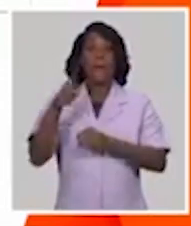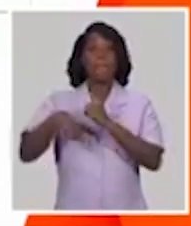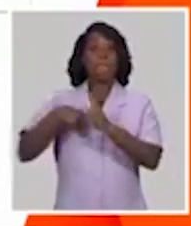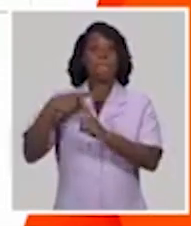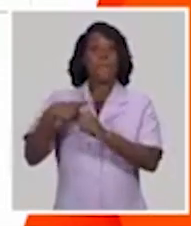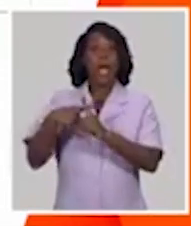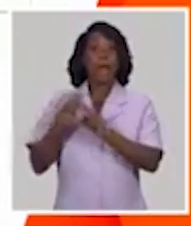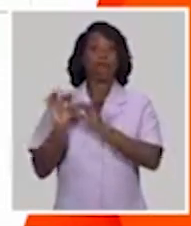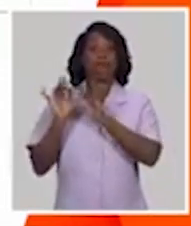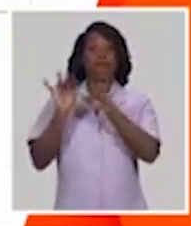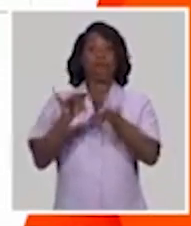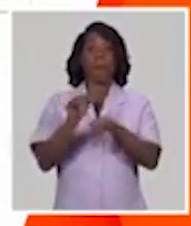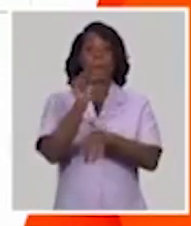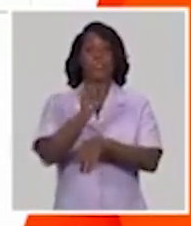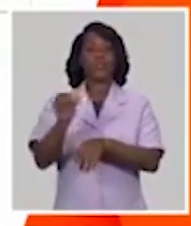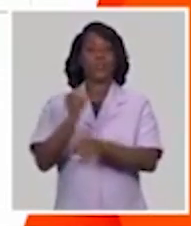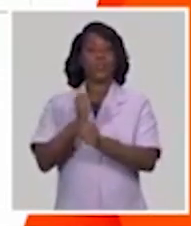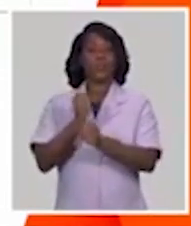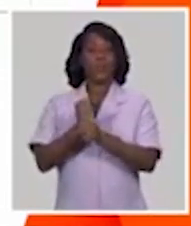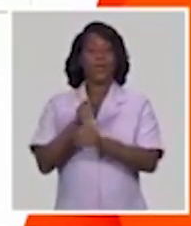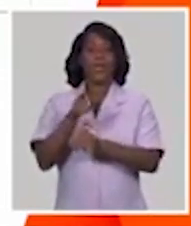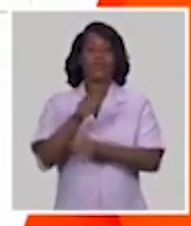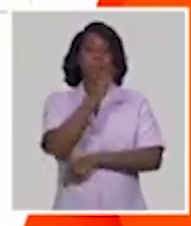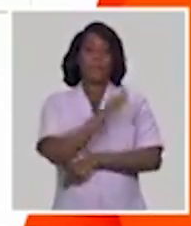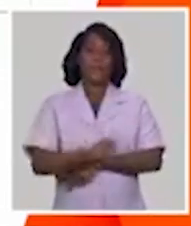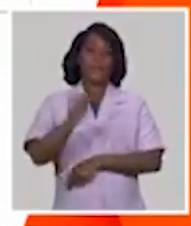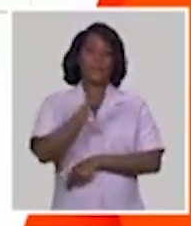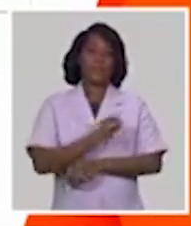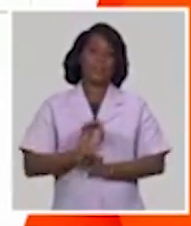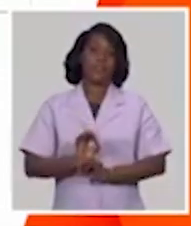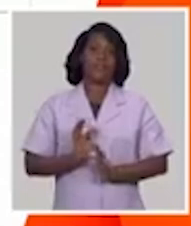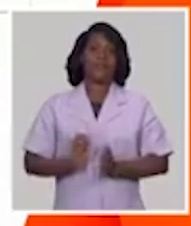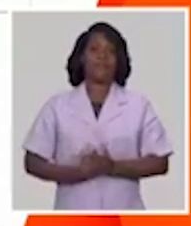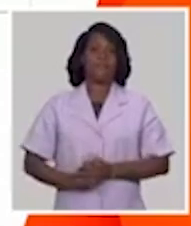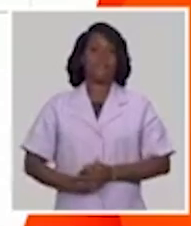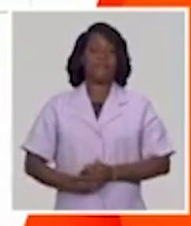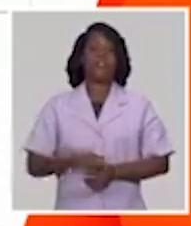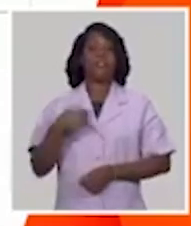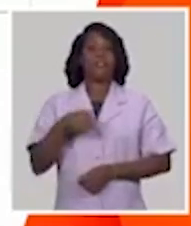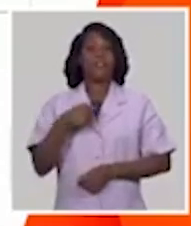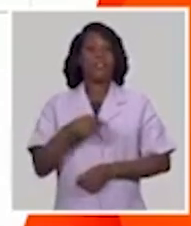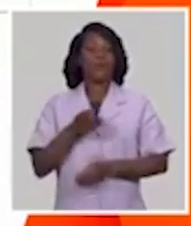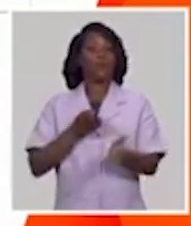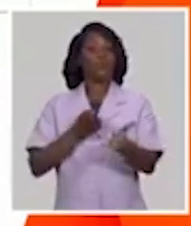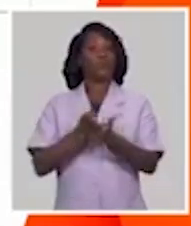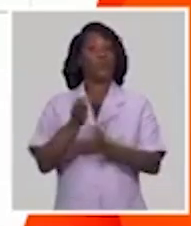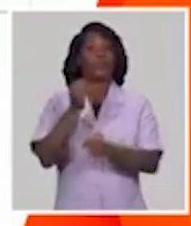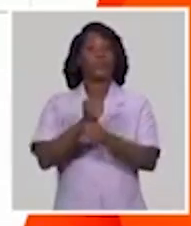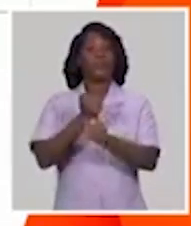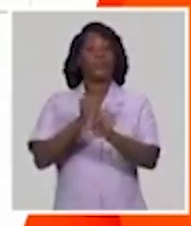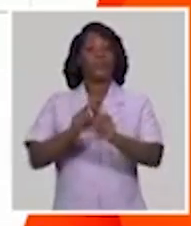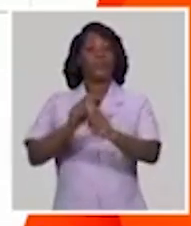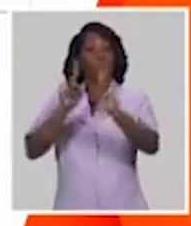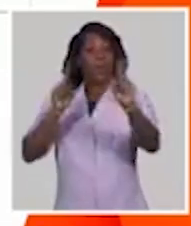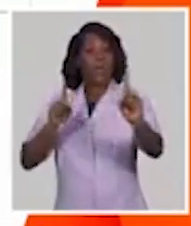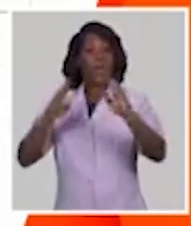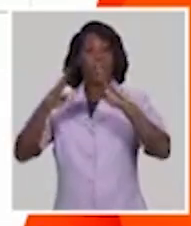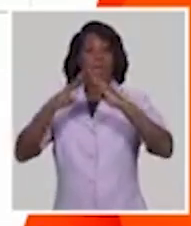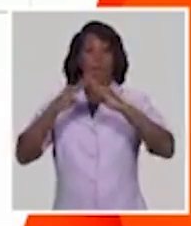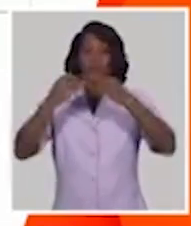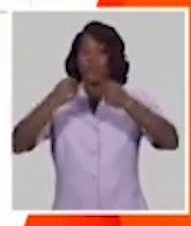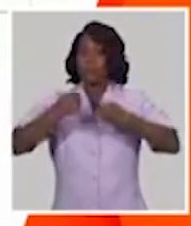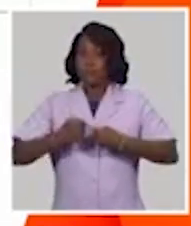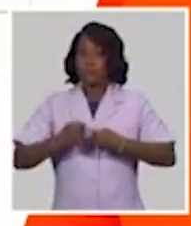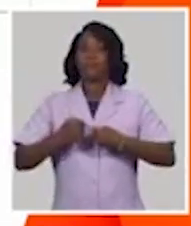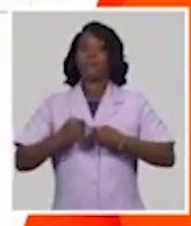Eso no debió ser, al contrario. Debe de incrementarse el trabajo a distancia y el teletrabajo. Y fueron de las cosas